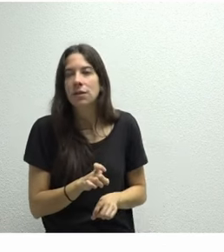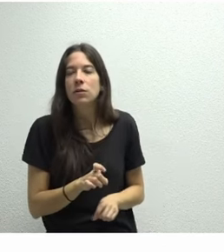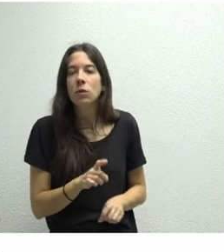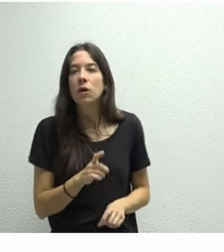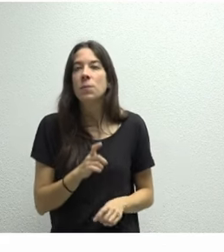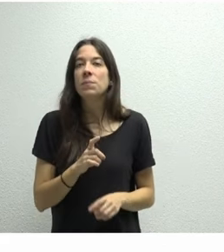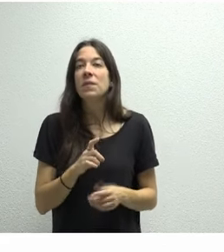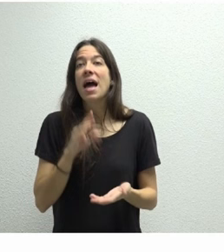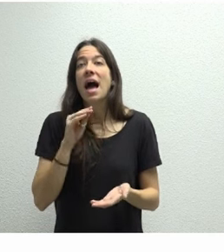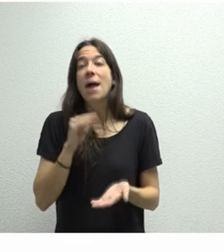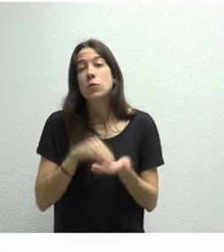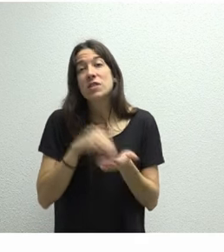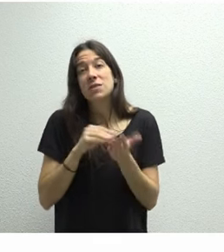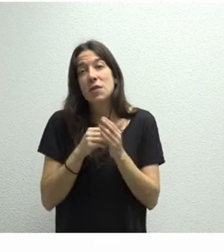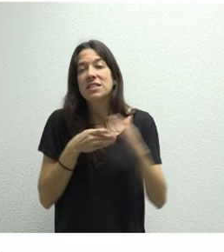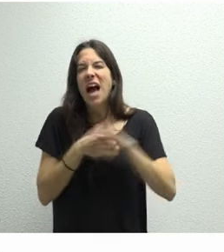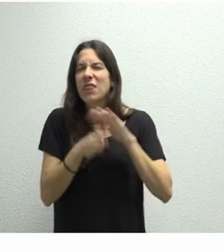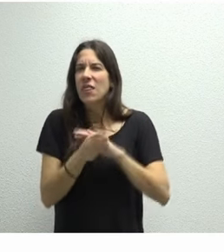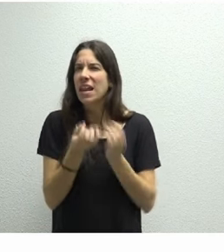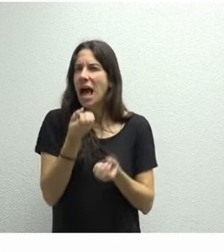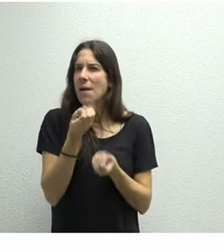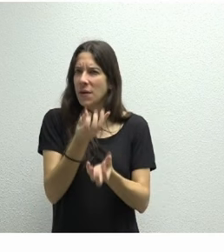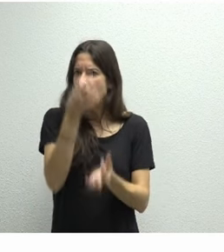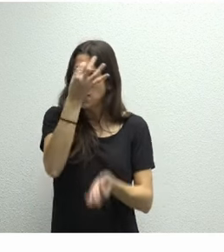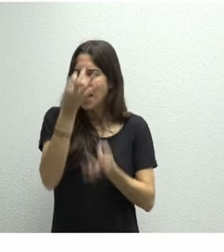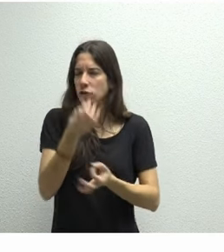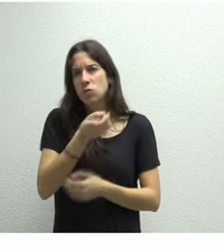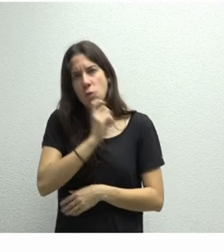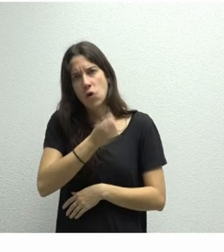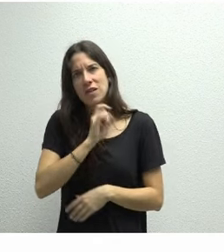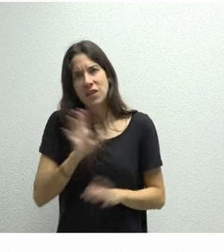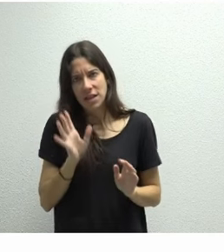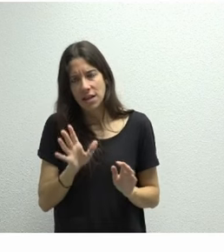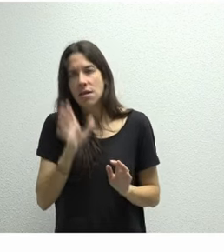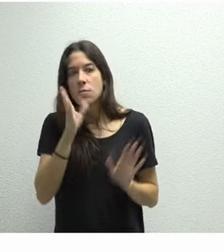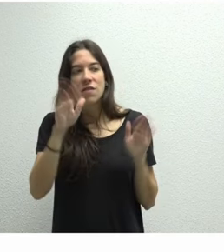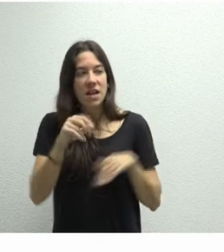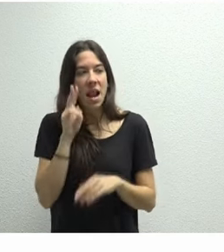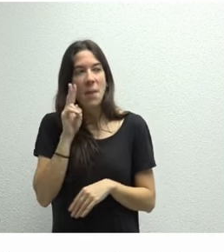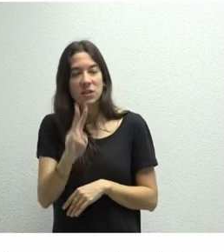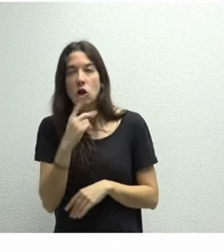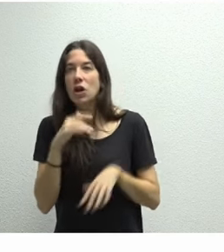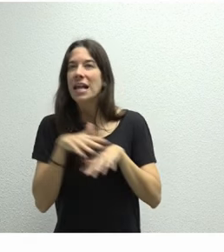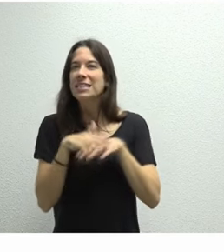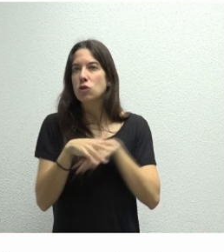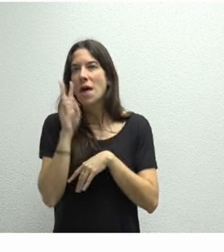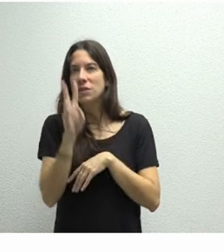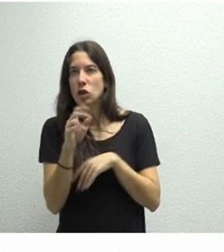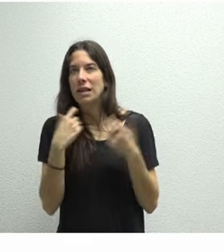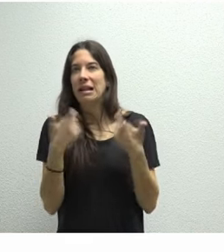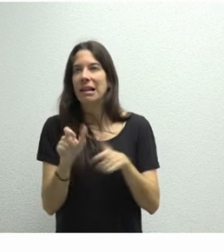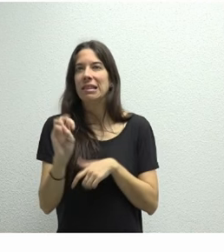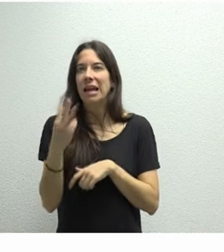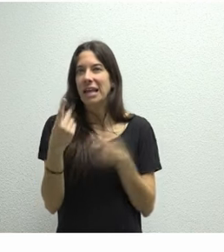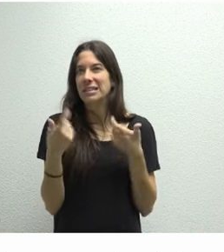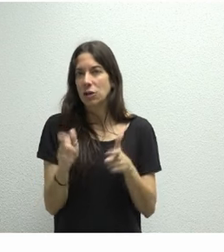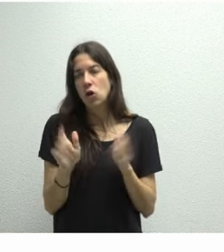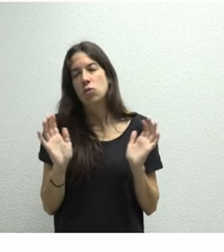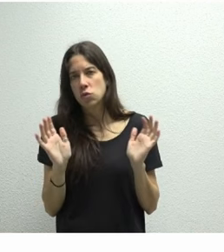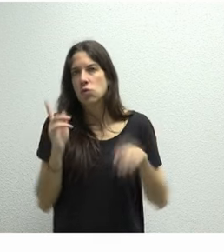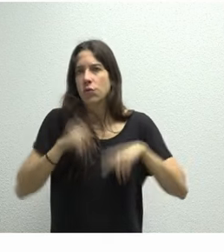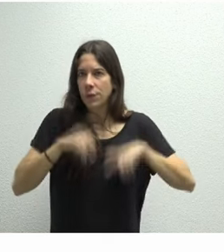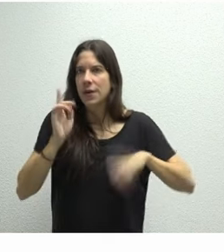datos es difícil no porque la visión o el seso de visión desde el tercer sector no Aunque luego